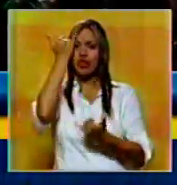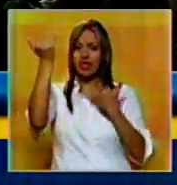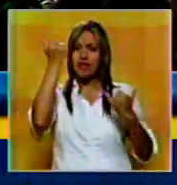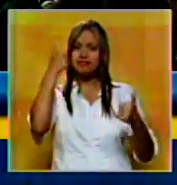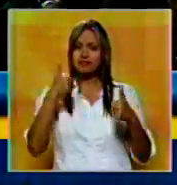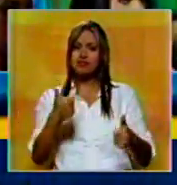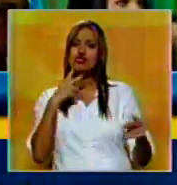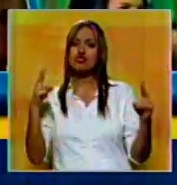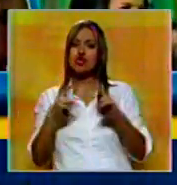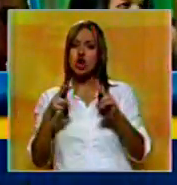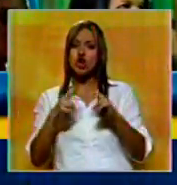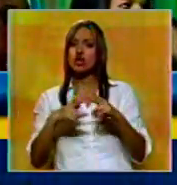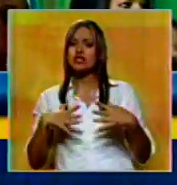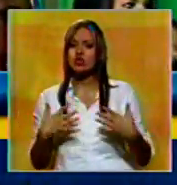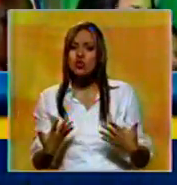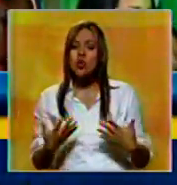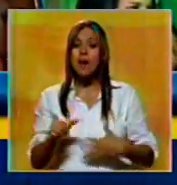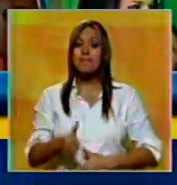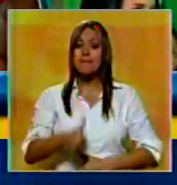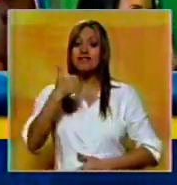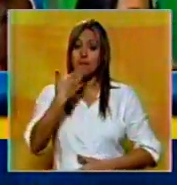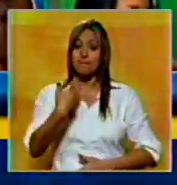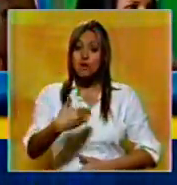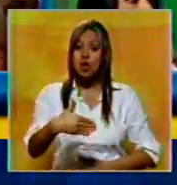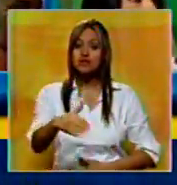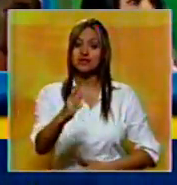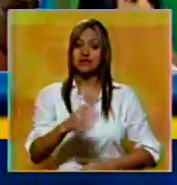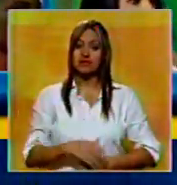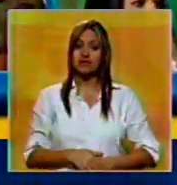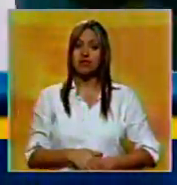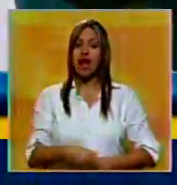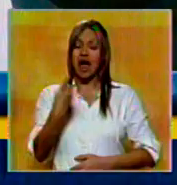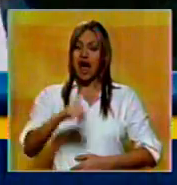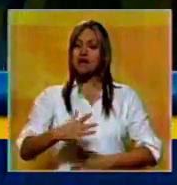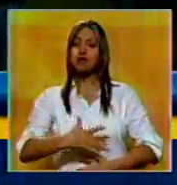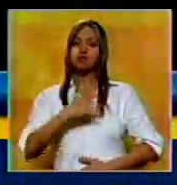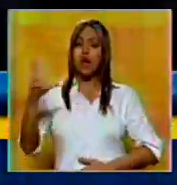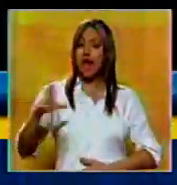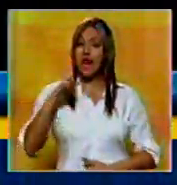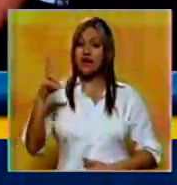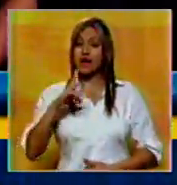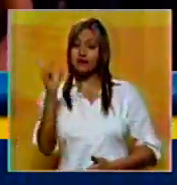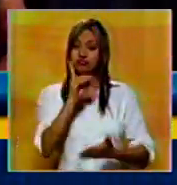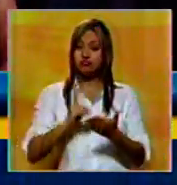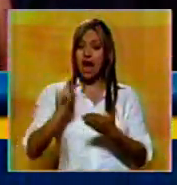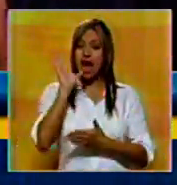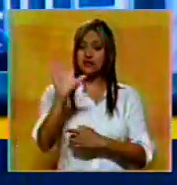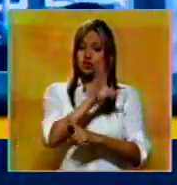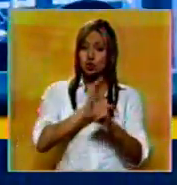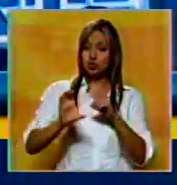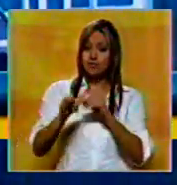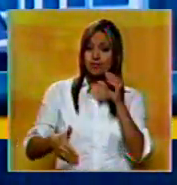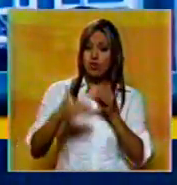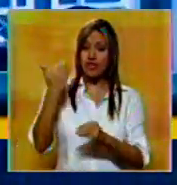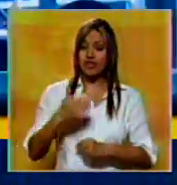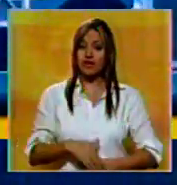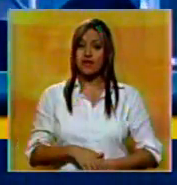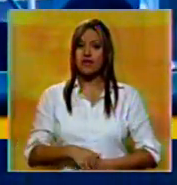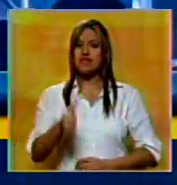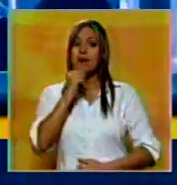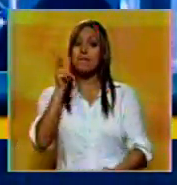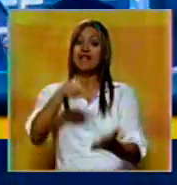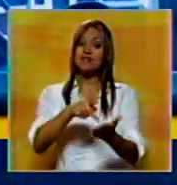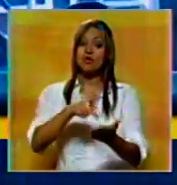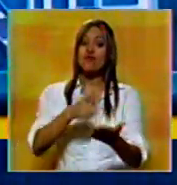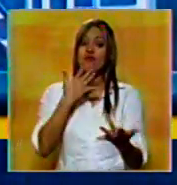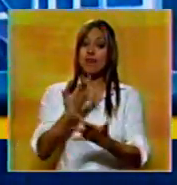dando a conocer las tendencias para la próxima temporada con el estilo y la elegancia que la caracteriza. Al desfile asistieron